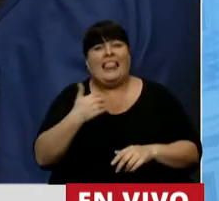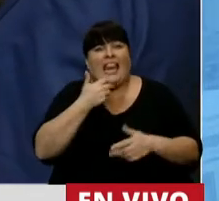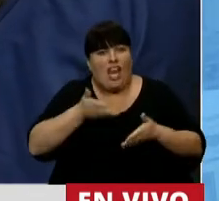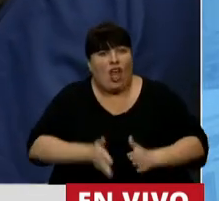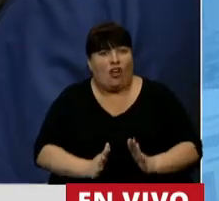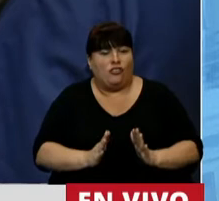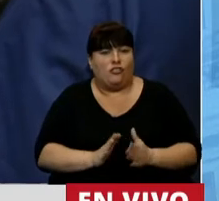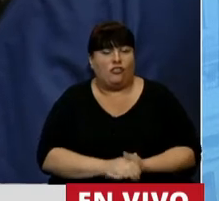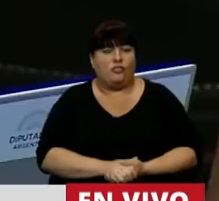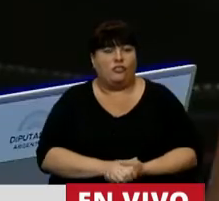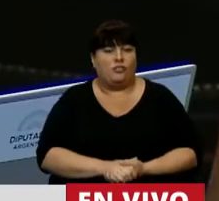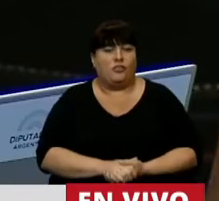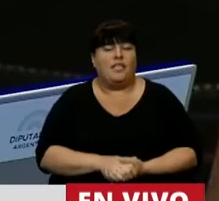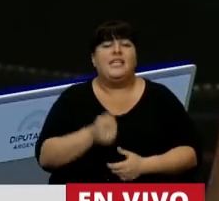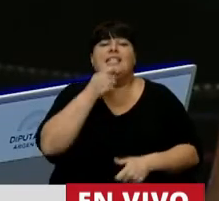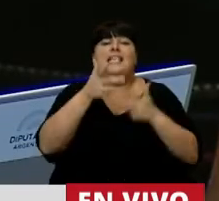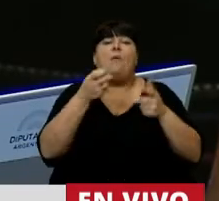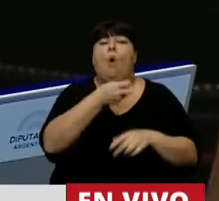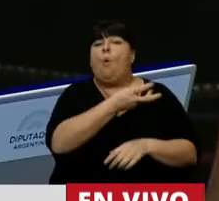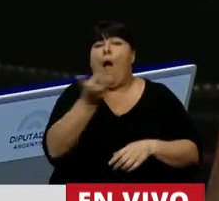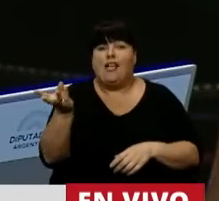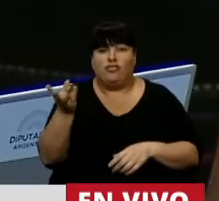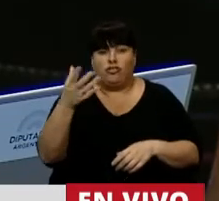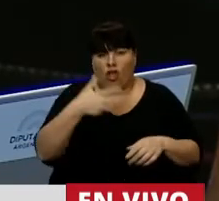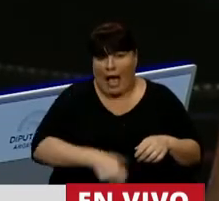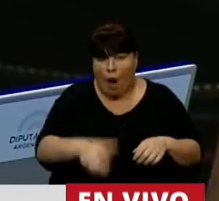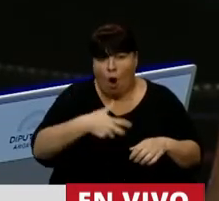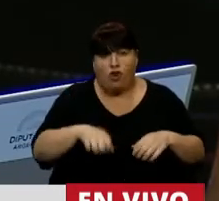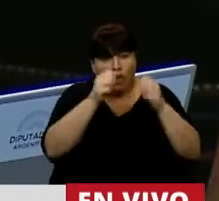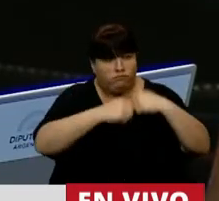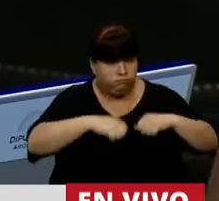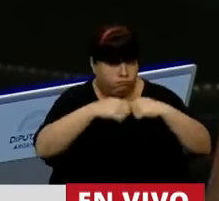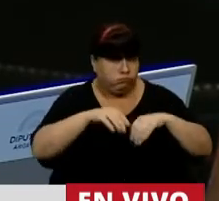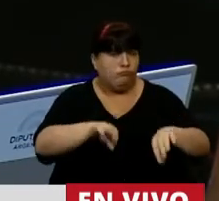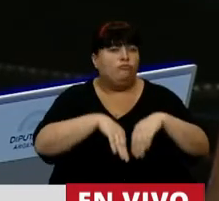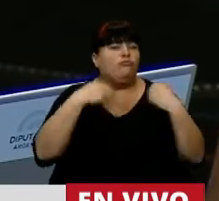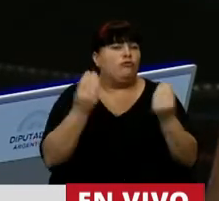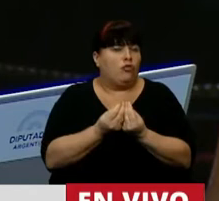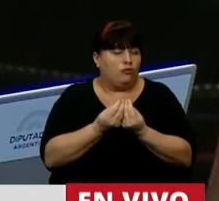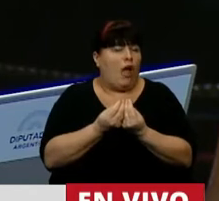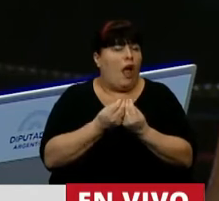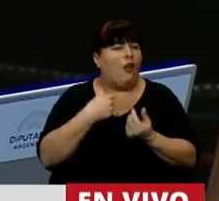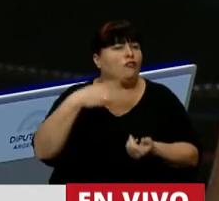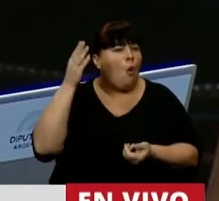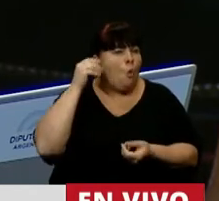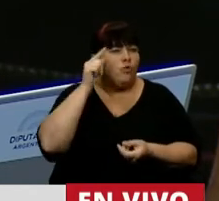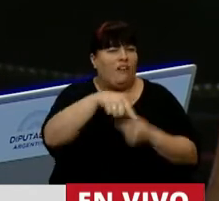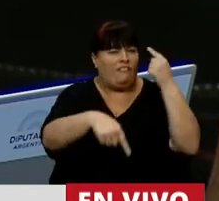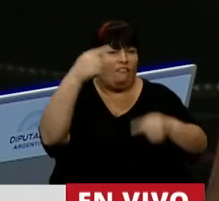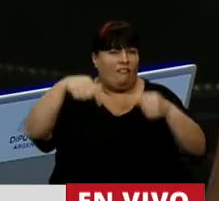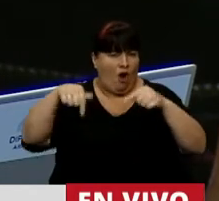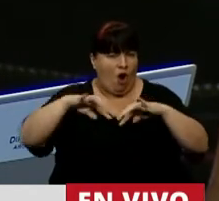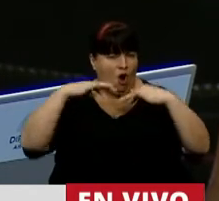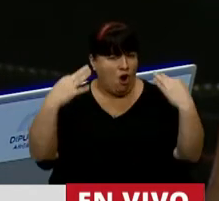hijos. Si hablamos de la cantidad de abortos clandestinos, que es una cifra que he escuchado varias en